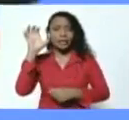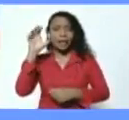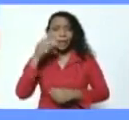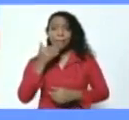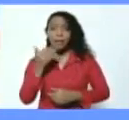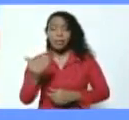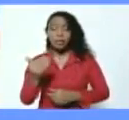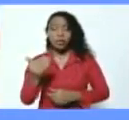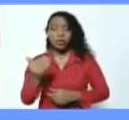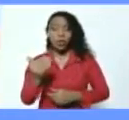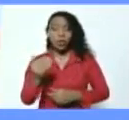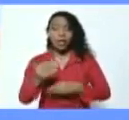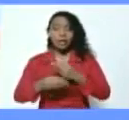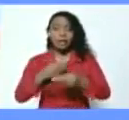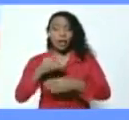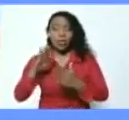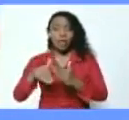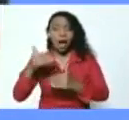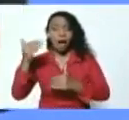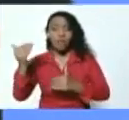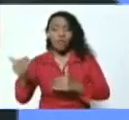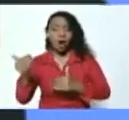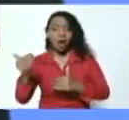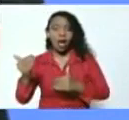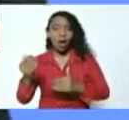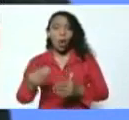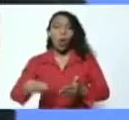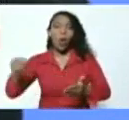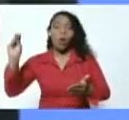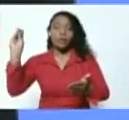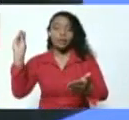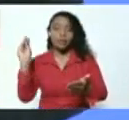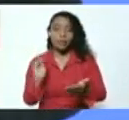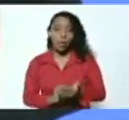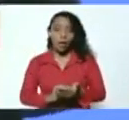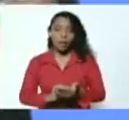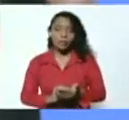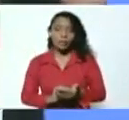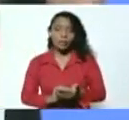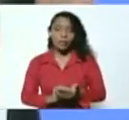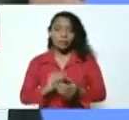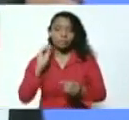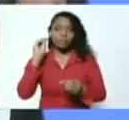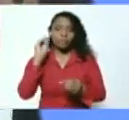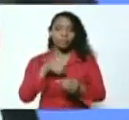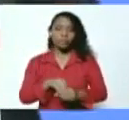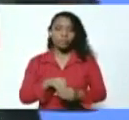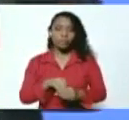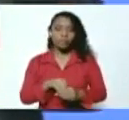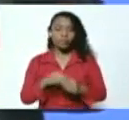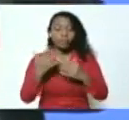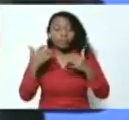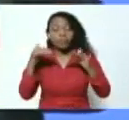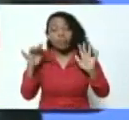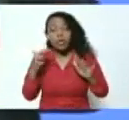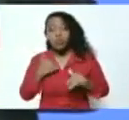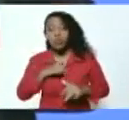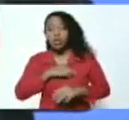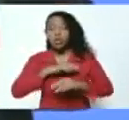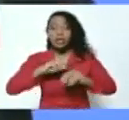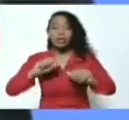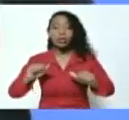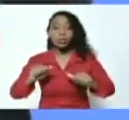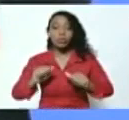permitieron que las oligarquías extranjeras volvieran a invadir prácticamente nuestros